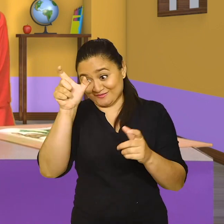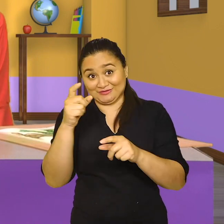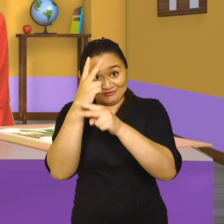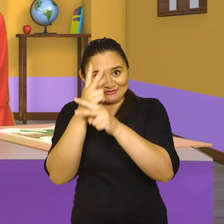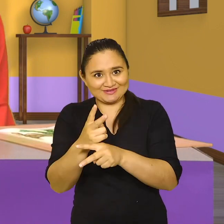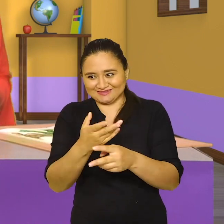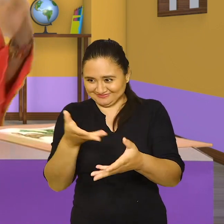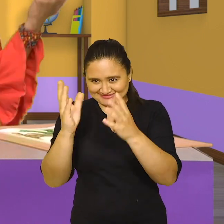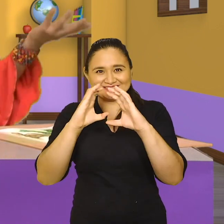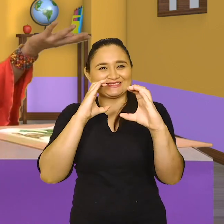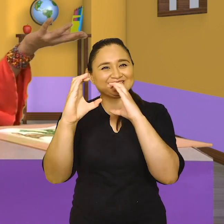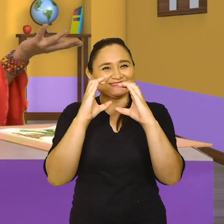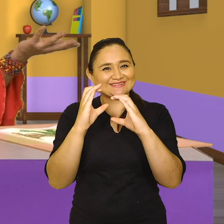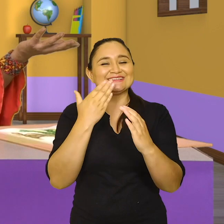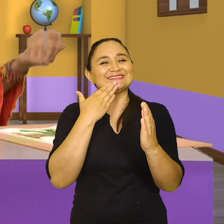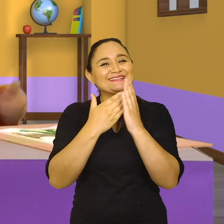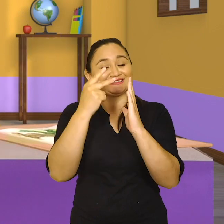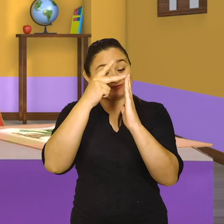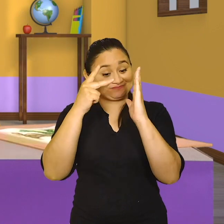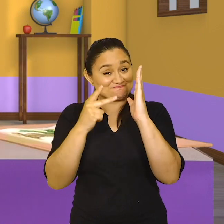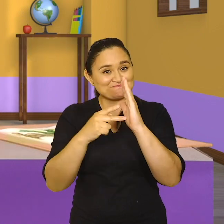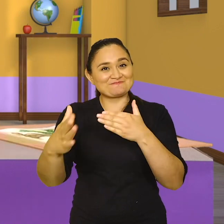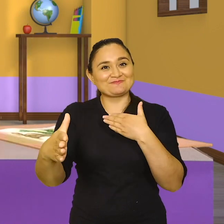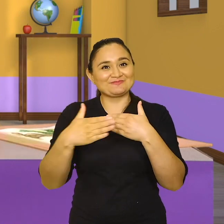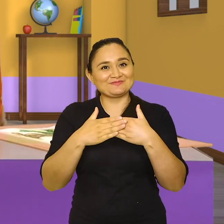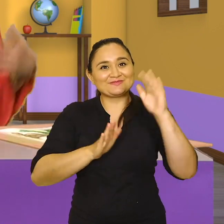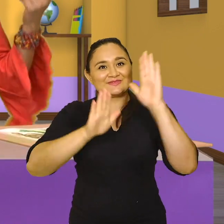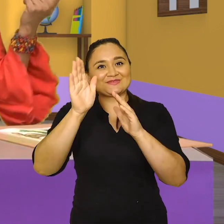persona que te cuida. Esto fue todo por hoy en